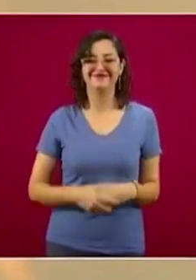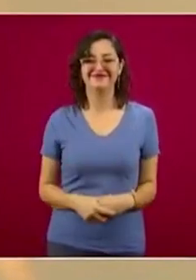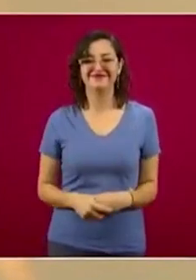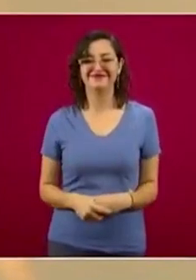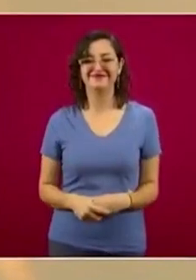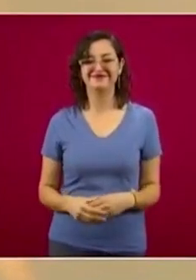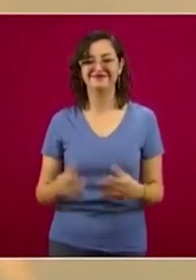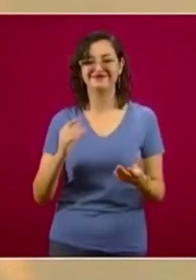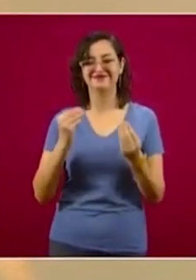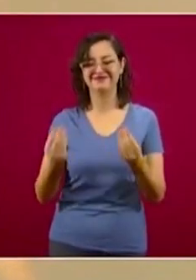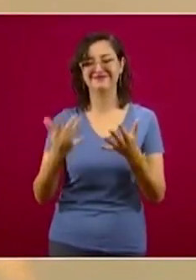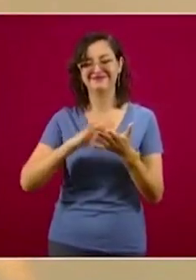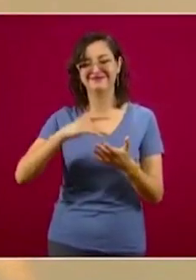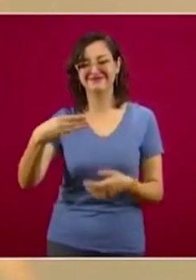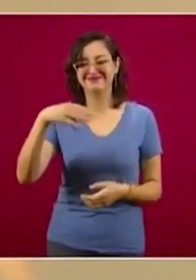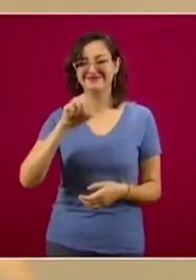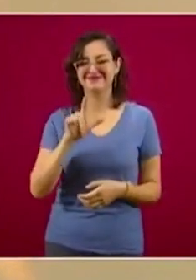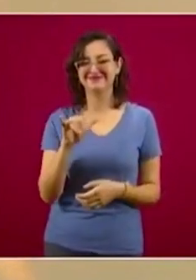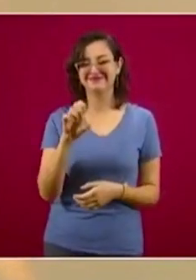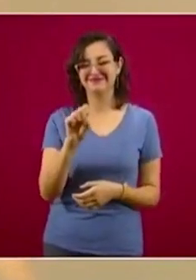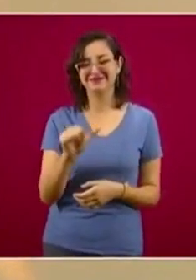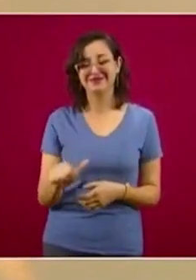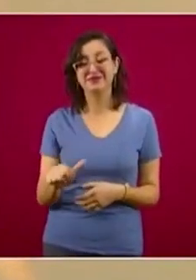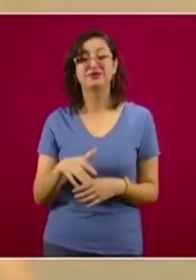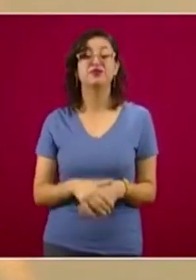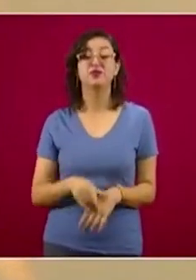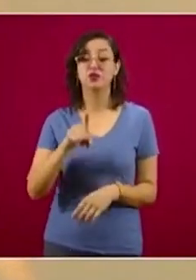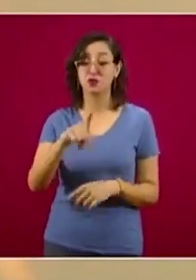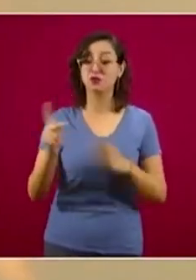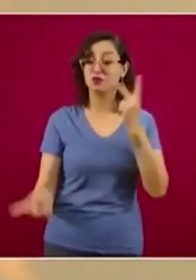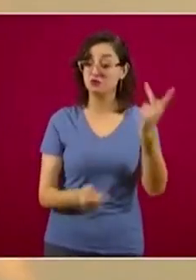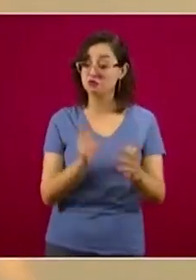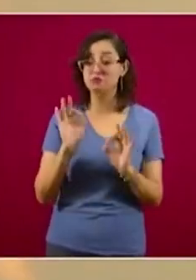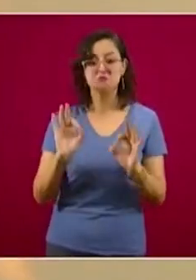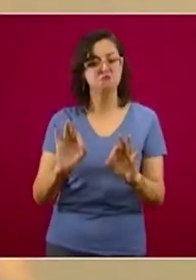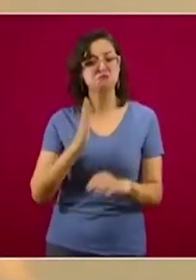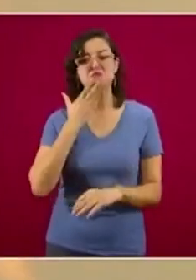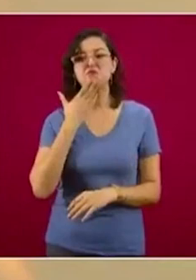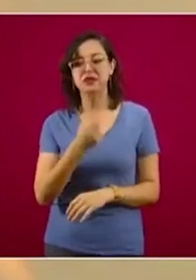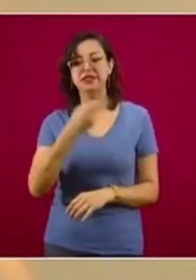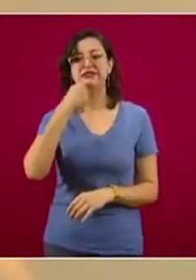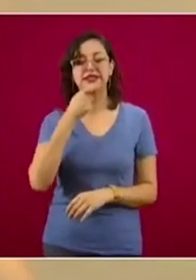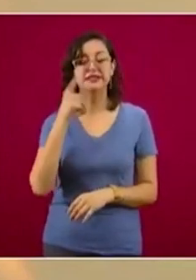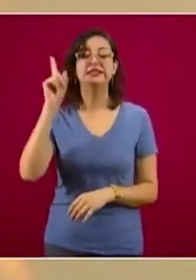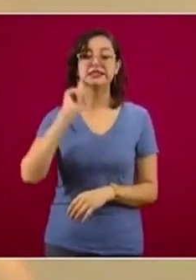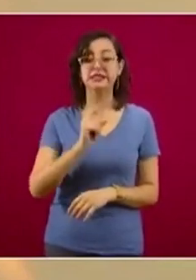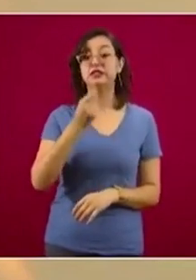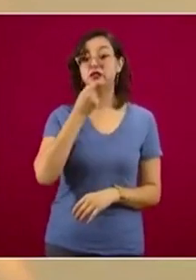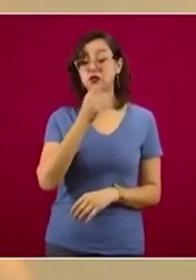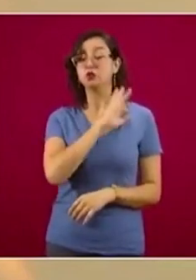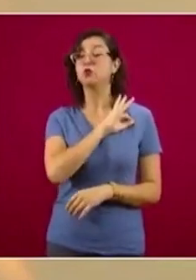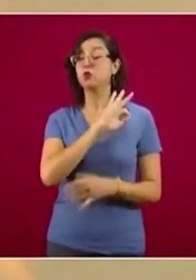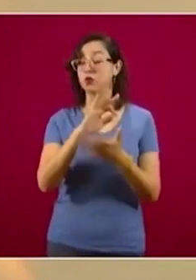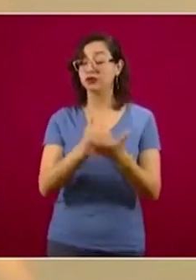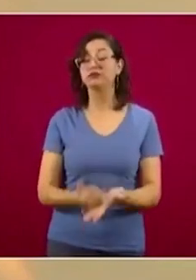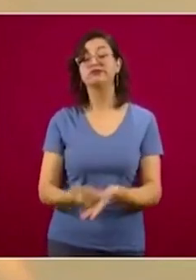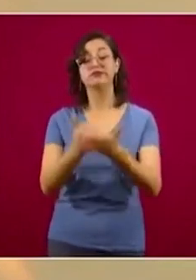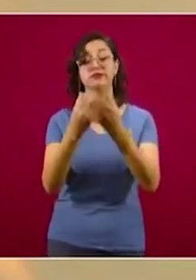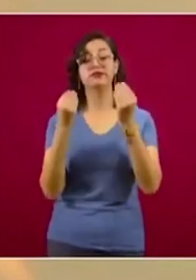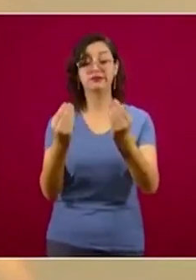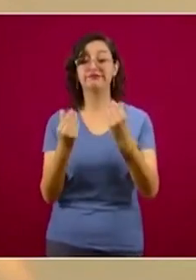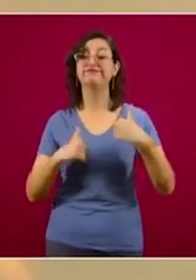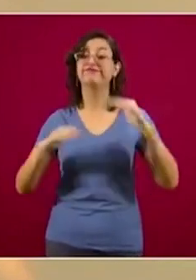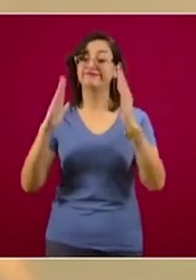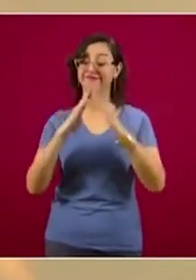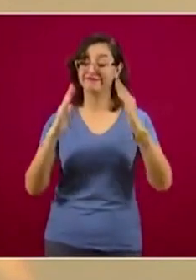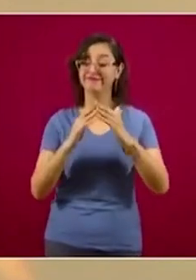Muchas gracias, Melissa. La pregunta es muy útil y muy importante. Las niñas y niños pueden hacer una acción muy importante quedándose